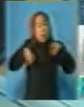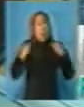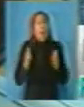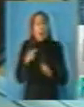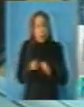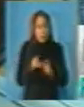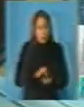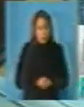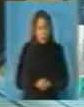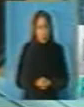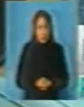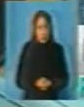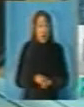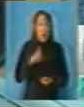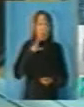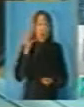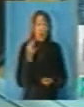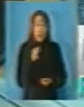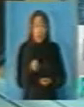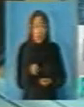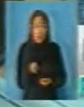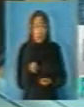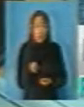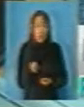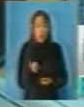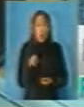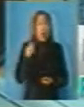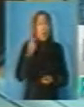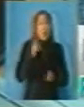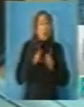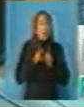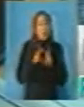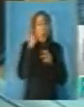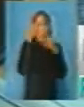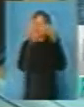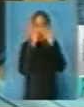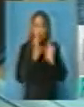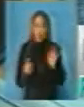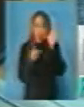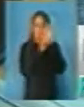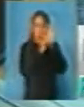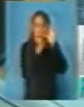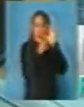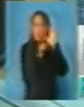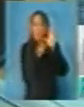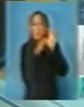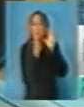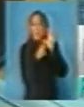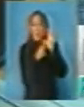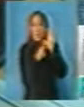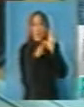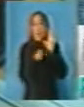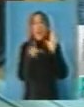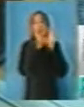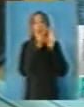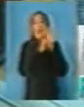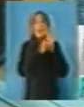finanzas? No, la verdad que, como bien lo dice el proyecto de ley, como también lo dice la